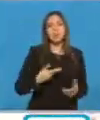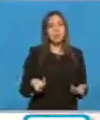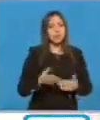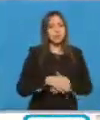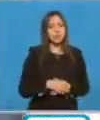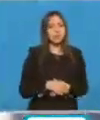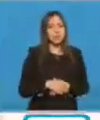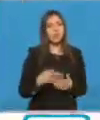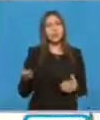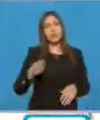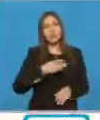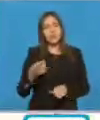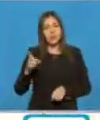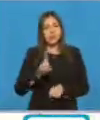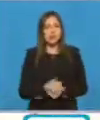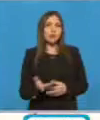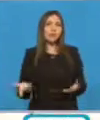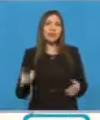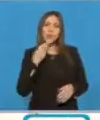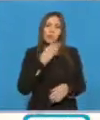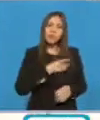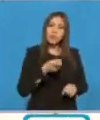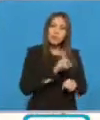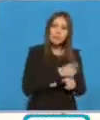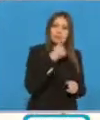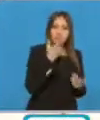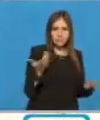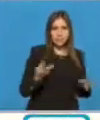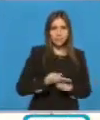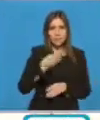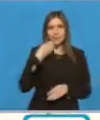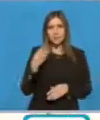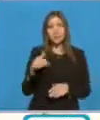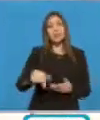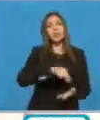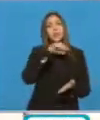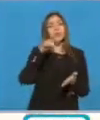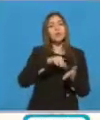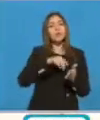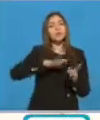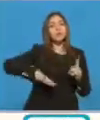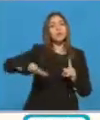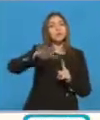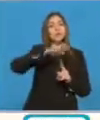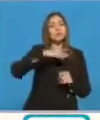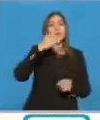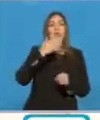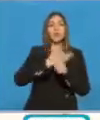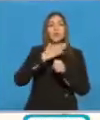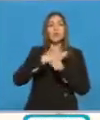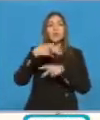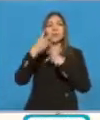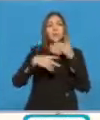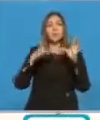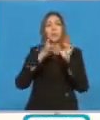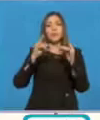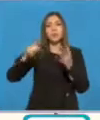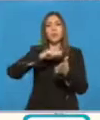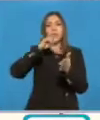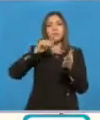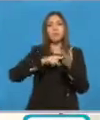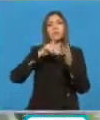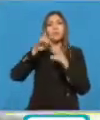maestro. Buenos días. Eso, ¿qué cree? En este lugar, el monumento al cual vamos a hablar se